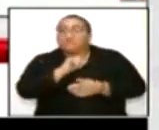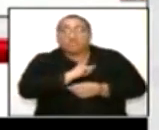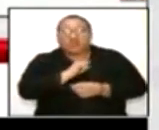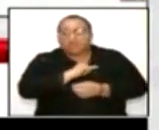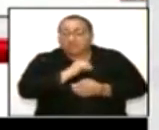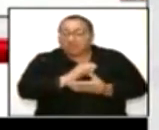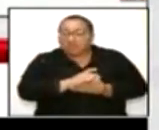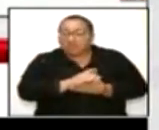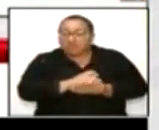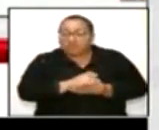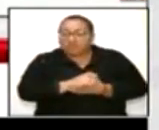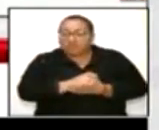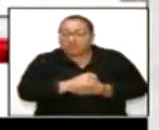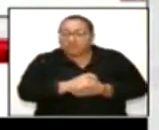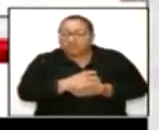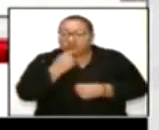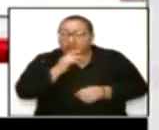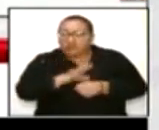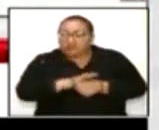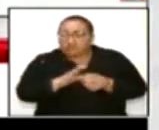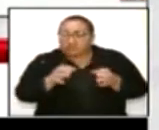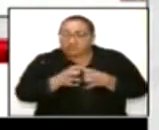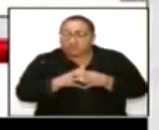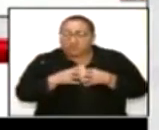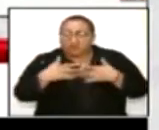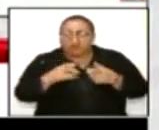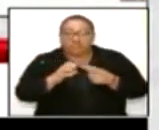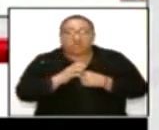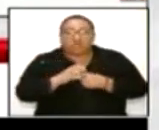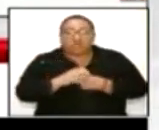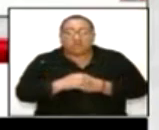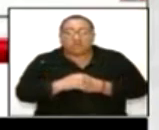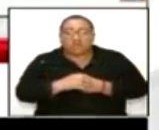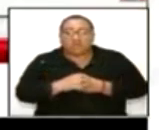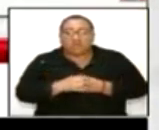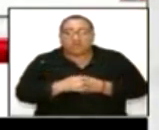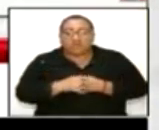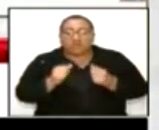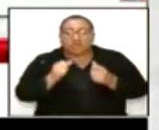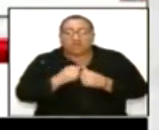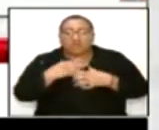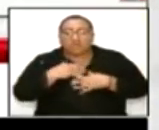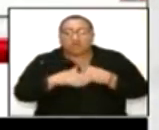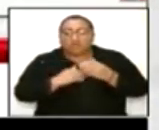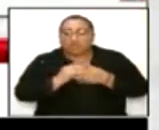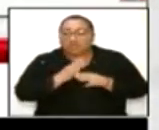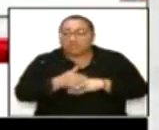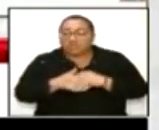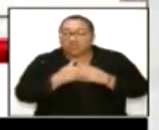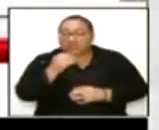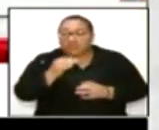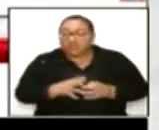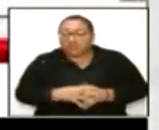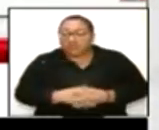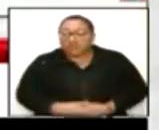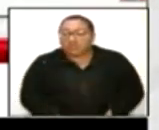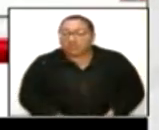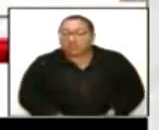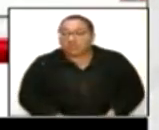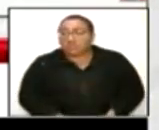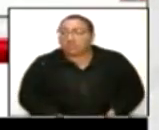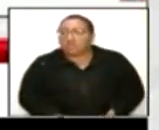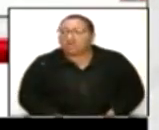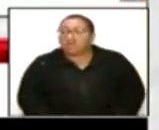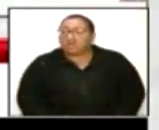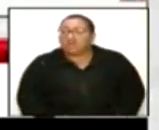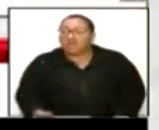instituciones involucradas a fin de que éstas cumplan con garantizar el derecho fundamental a la salud y el acceso a la justicia. Concluyo